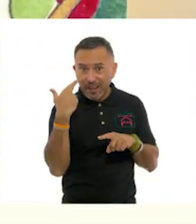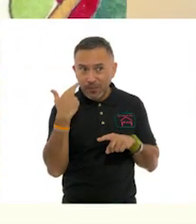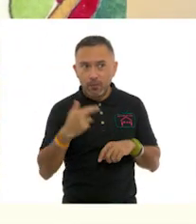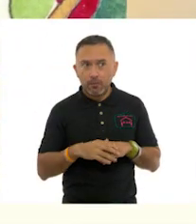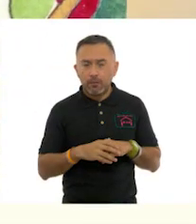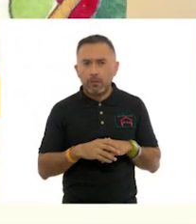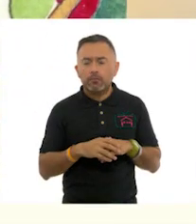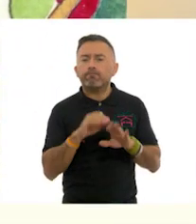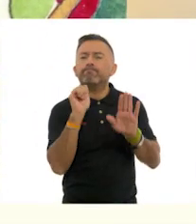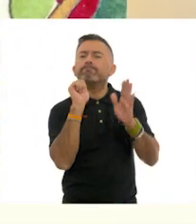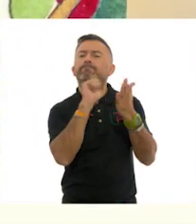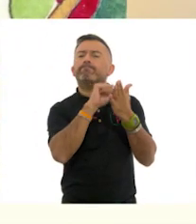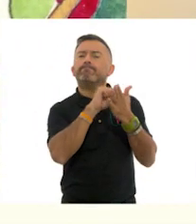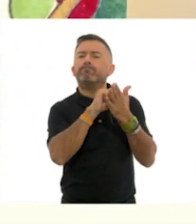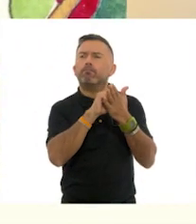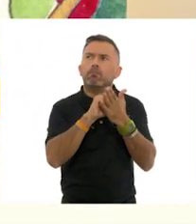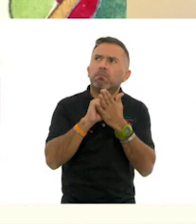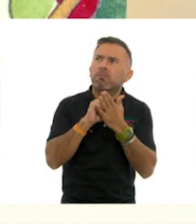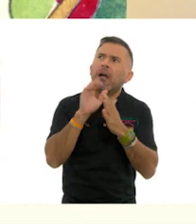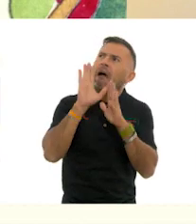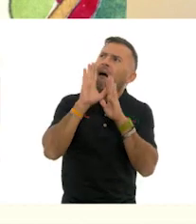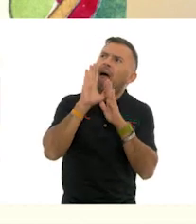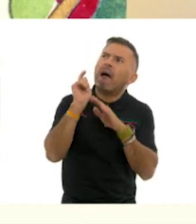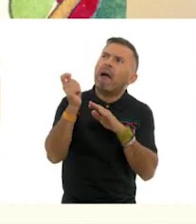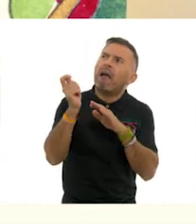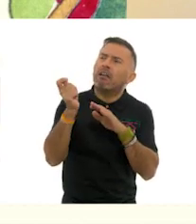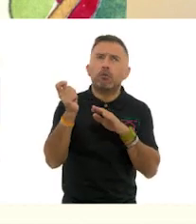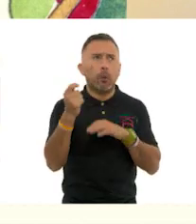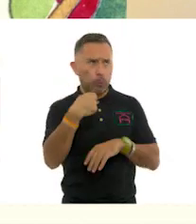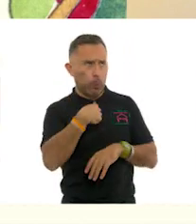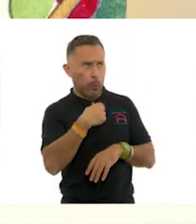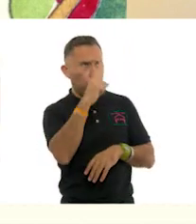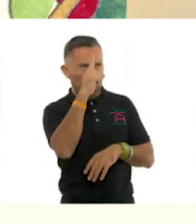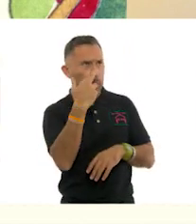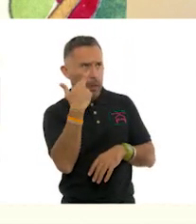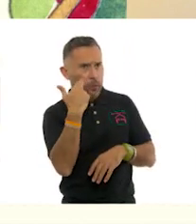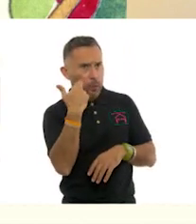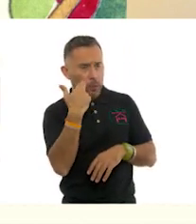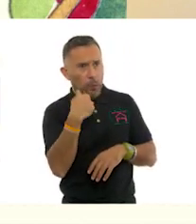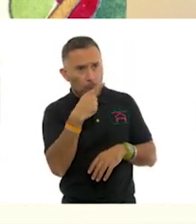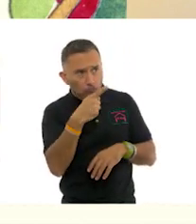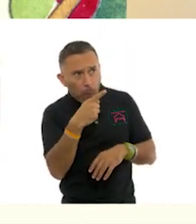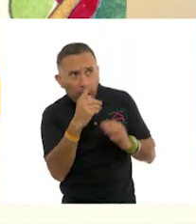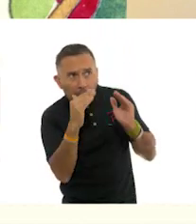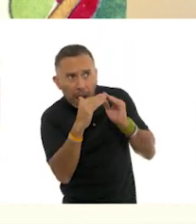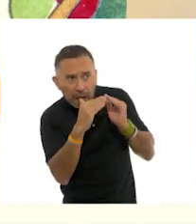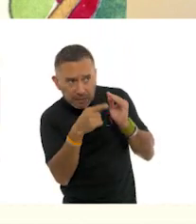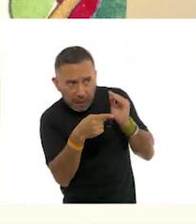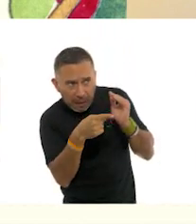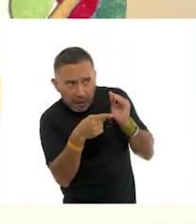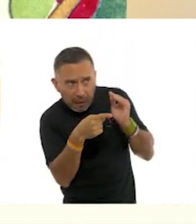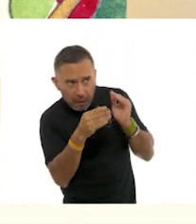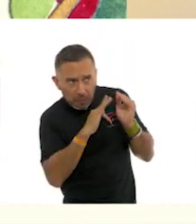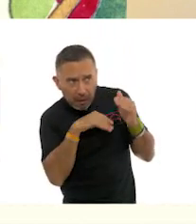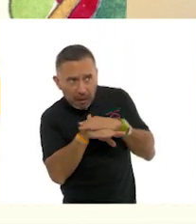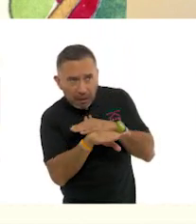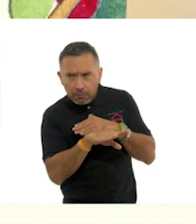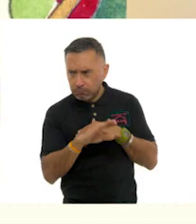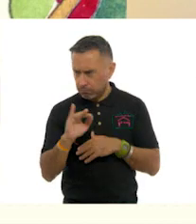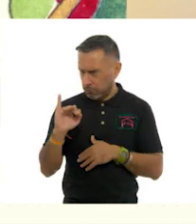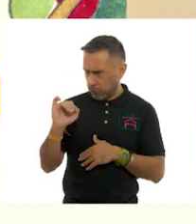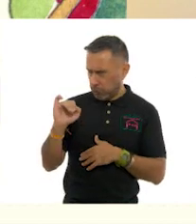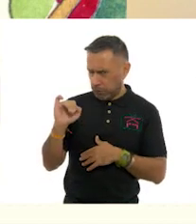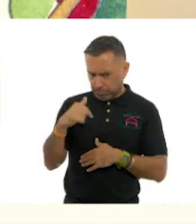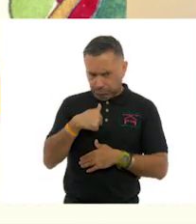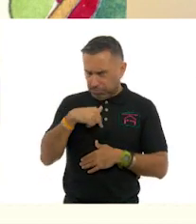¿Quién es? Yo, doña Ratona. Beso a usted los pies. ¿Está usted en casa? Sí, señor, sí